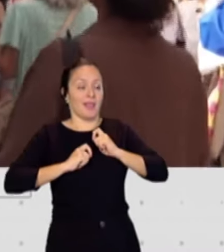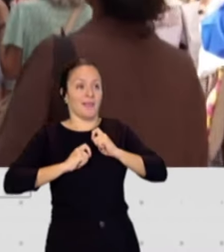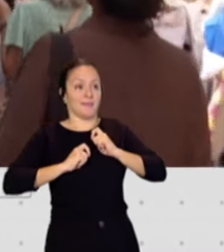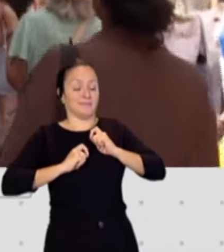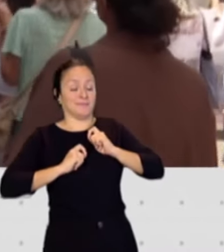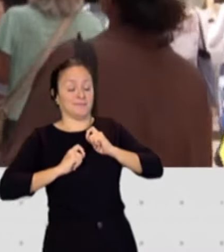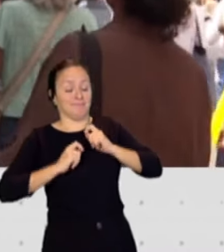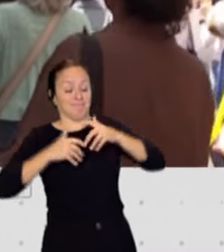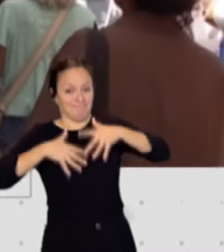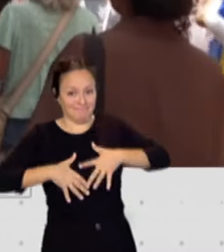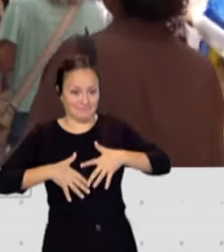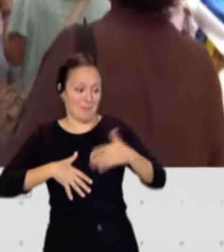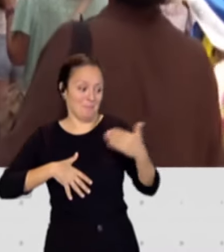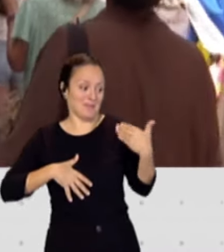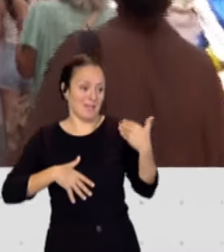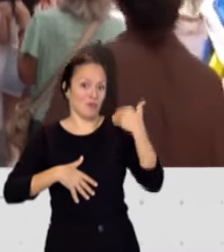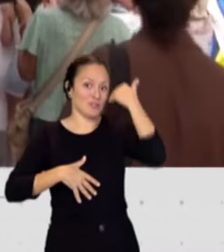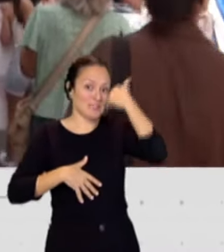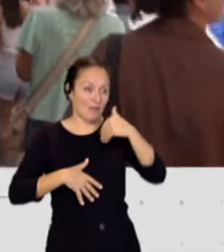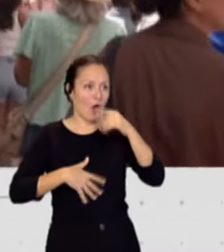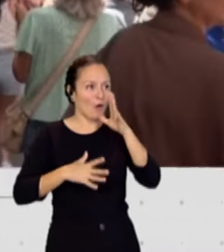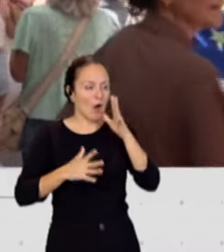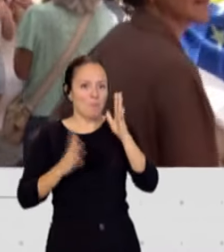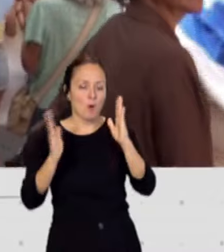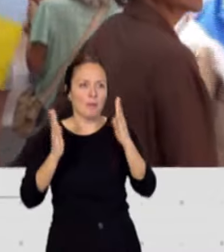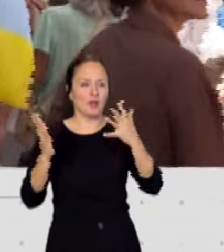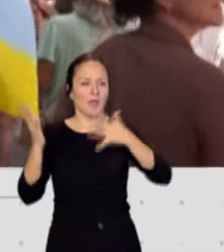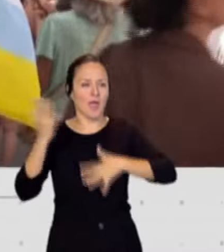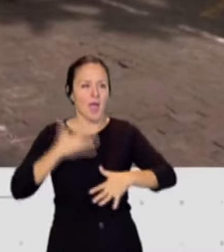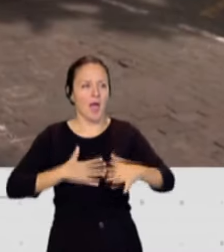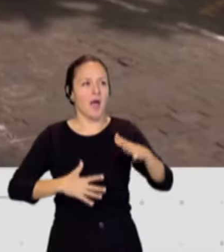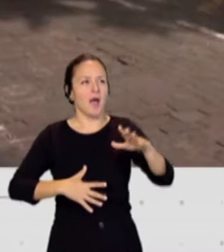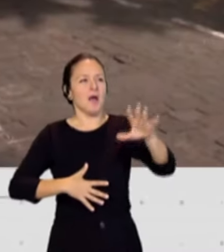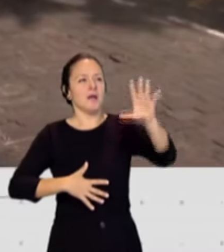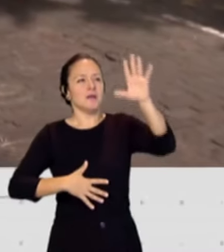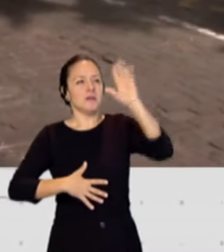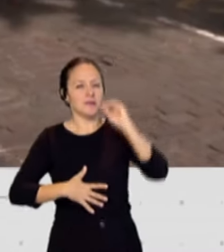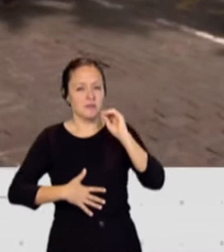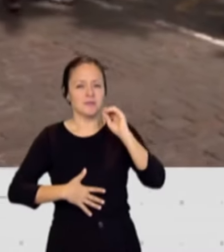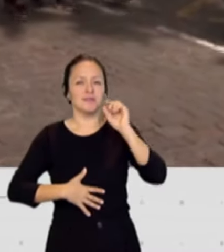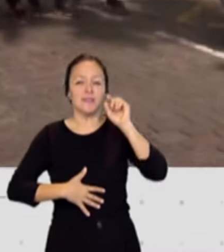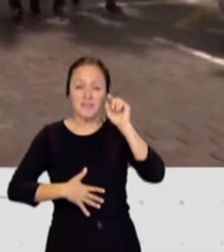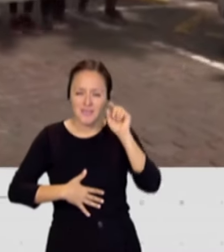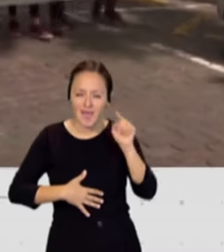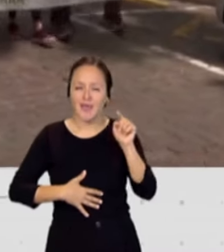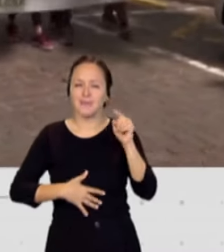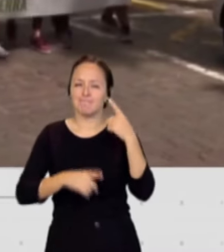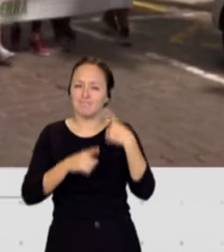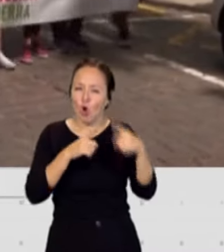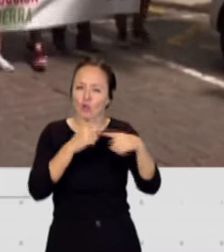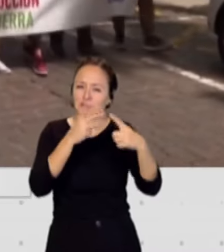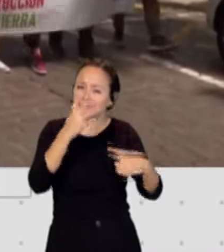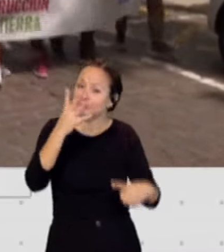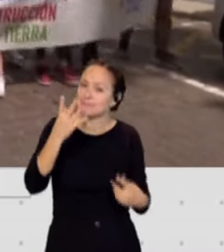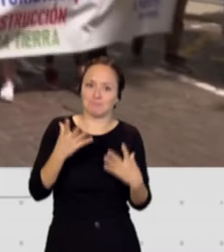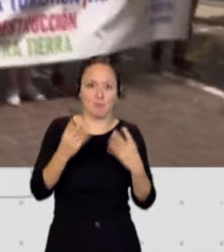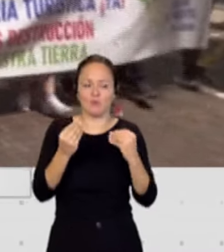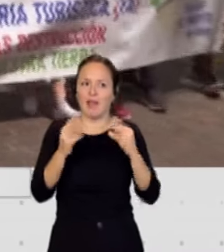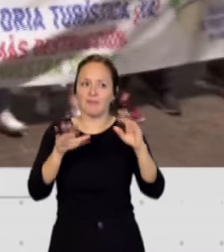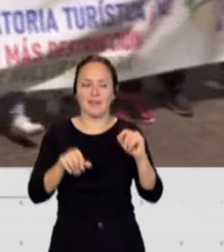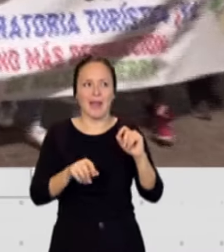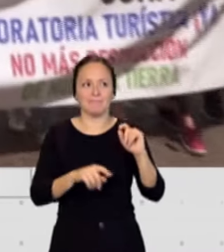sábado y en esa digestión entran muchos componentes y es difícil acertar